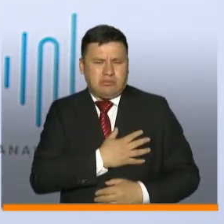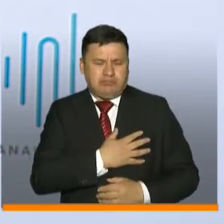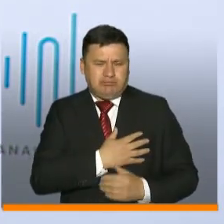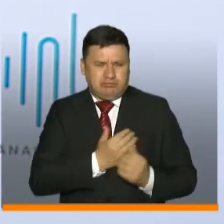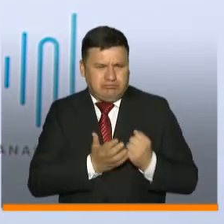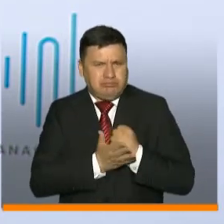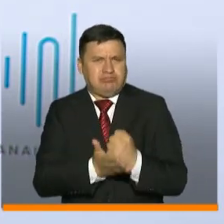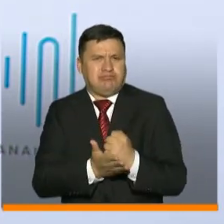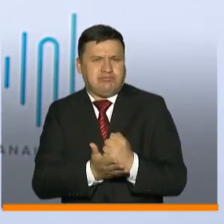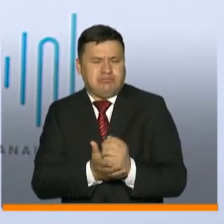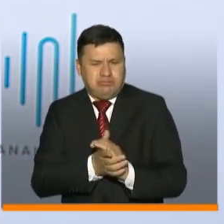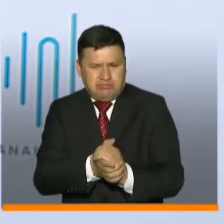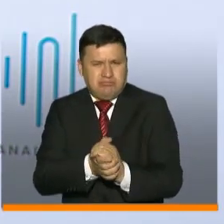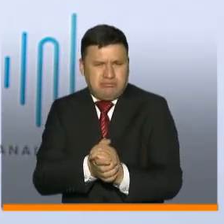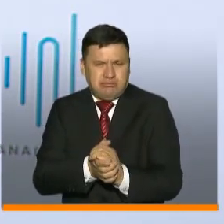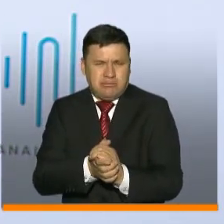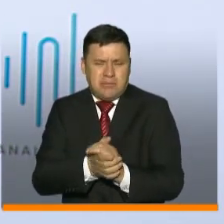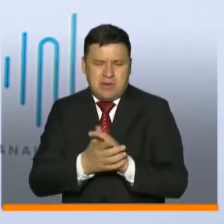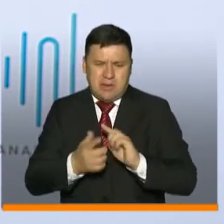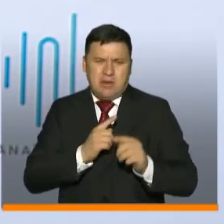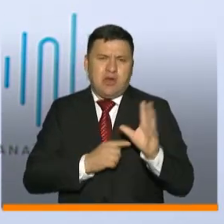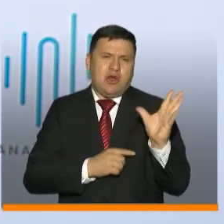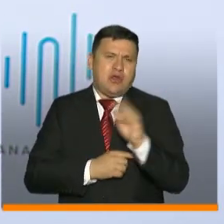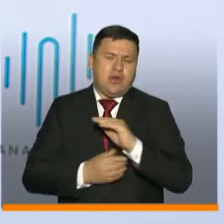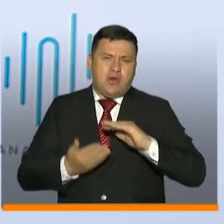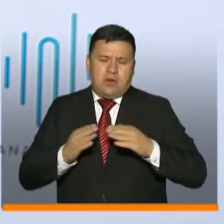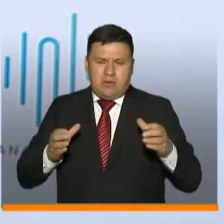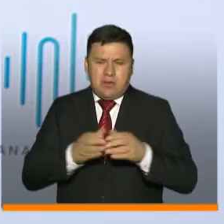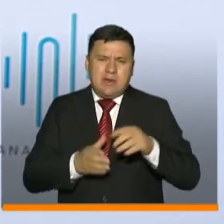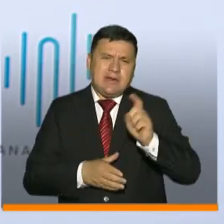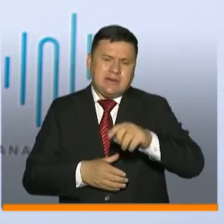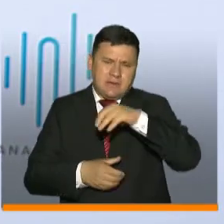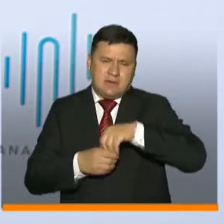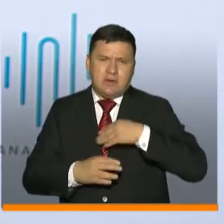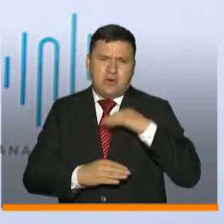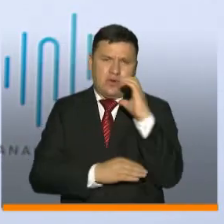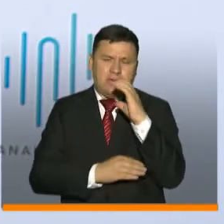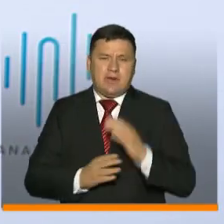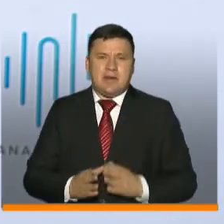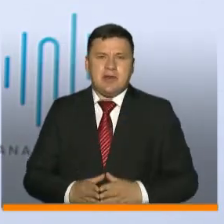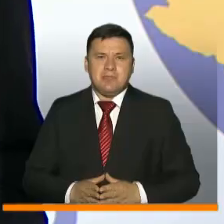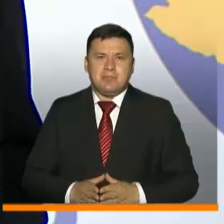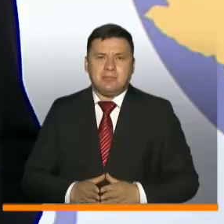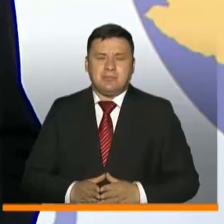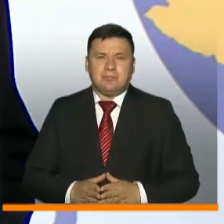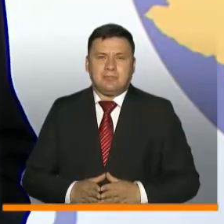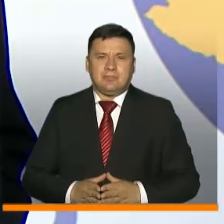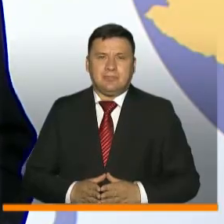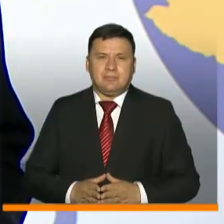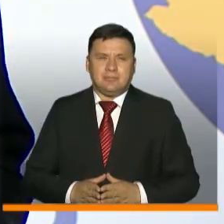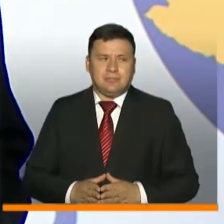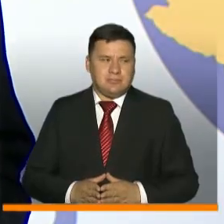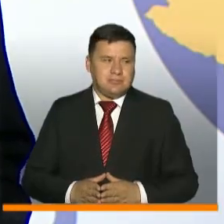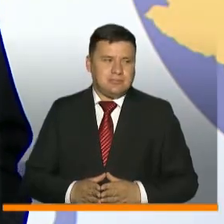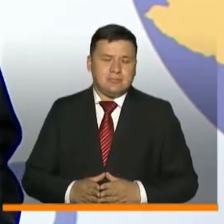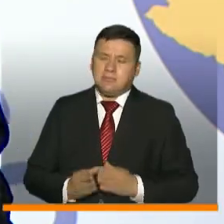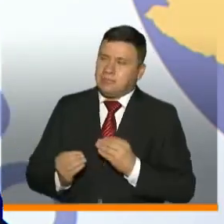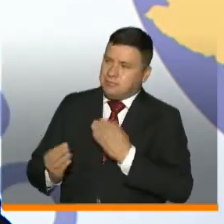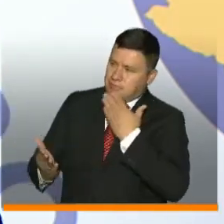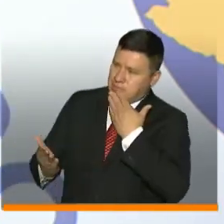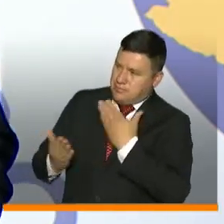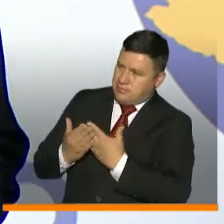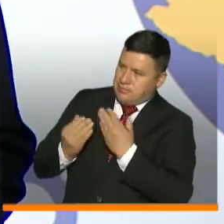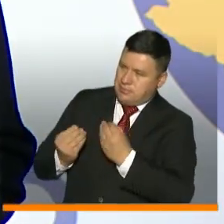corazón para extenderle la mano amiga a todas esas poblaciones necesitadas de nuestro país. Carlos, muchísimas